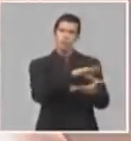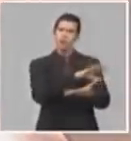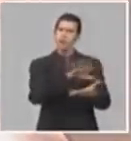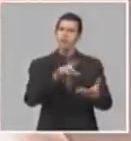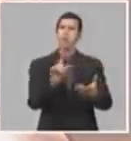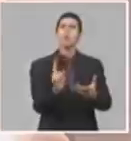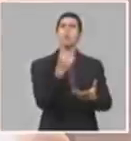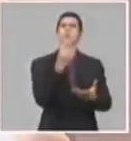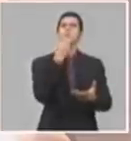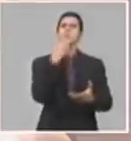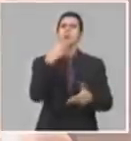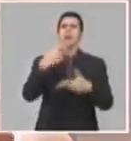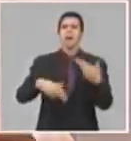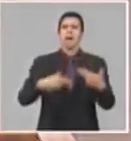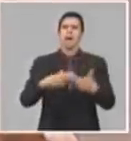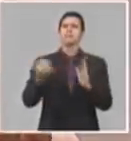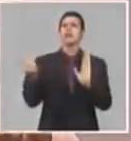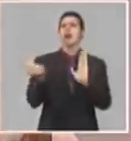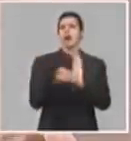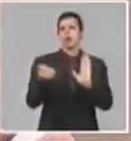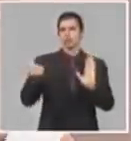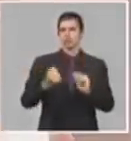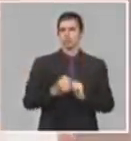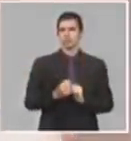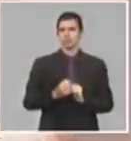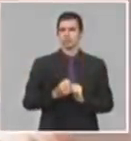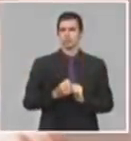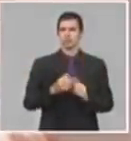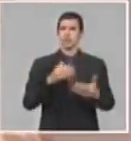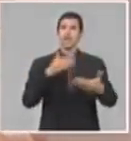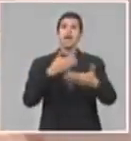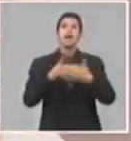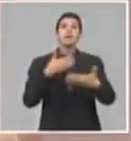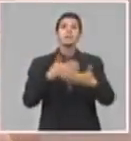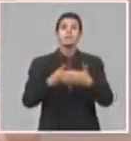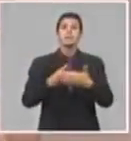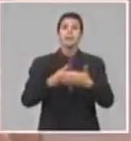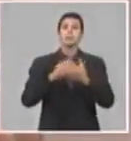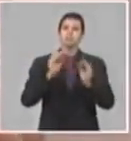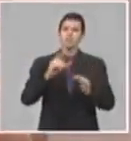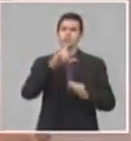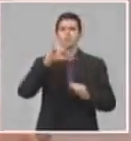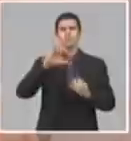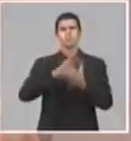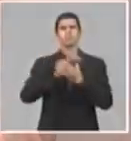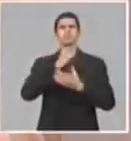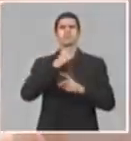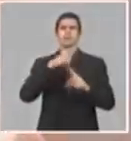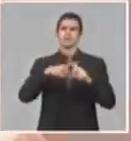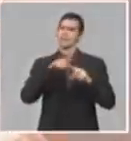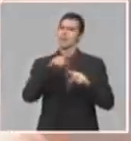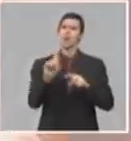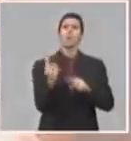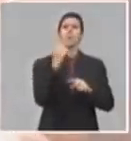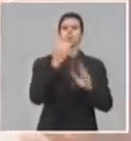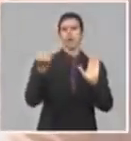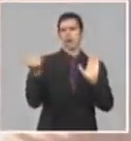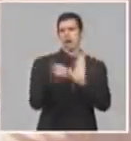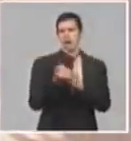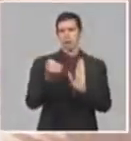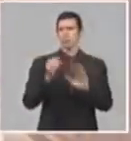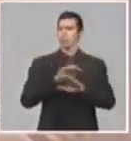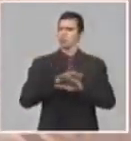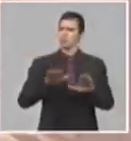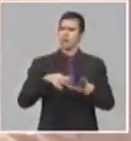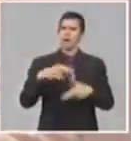y será a los precios que están establecidos para esto. Y por último, decir que